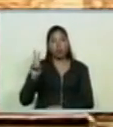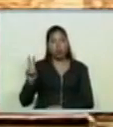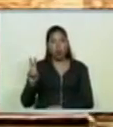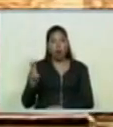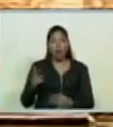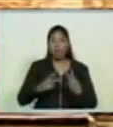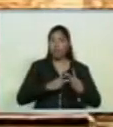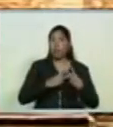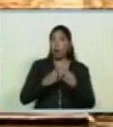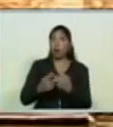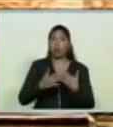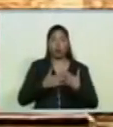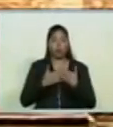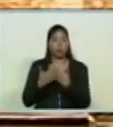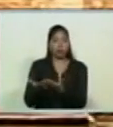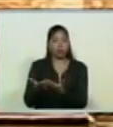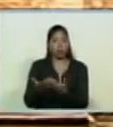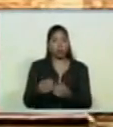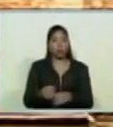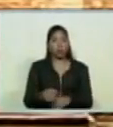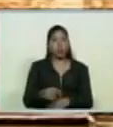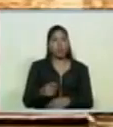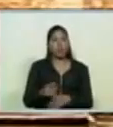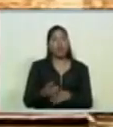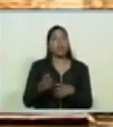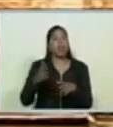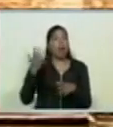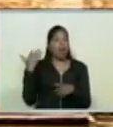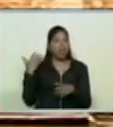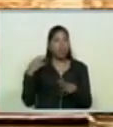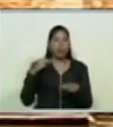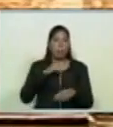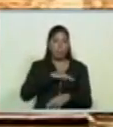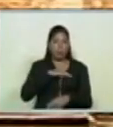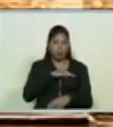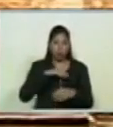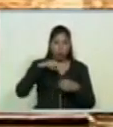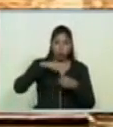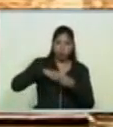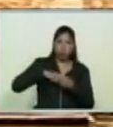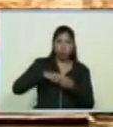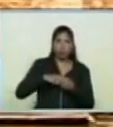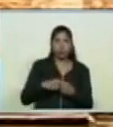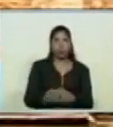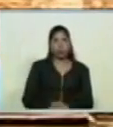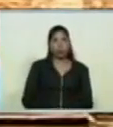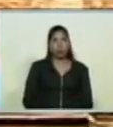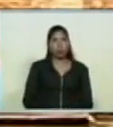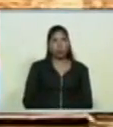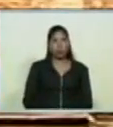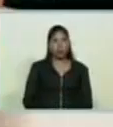provenientes de las organizaciones y misiones sociales. Primer dato.